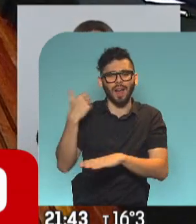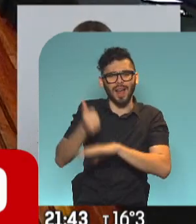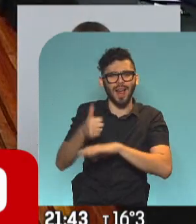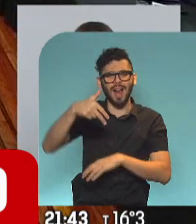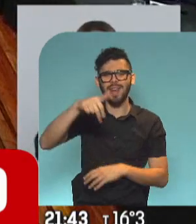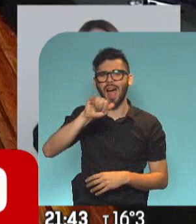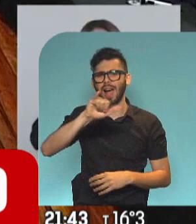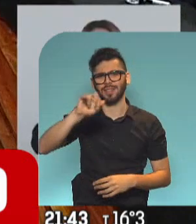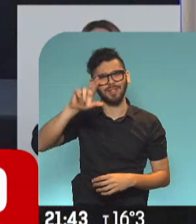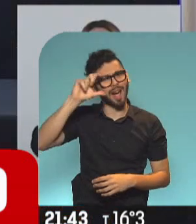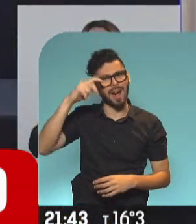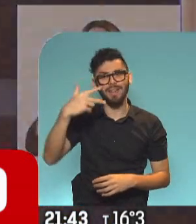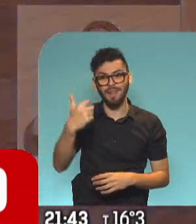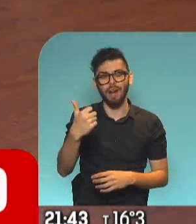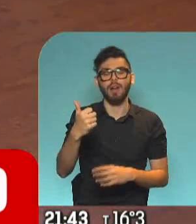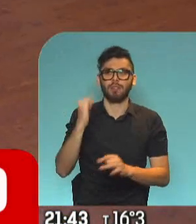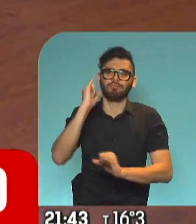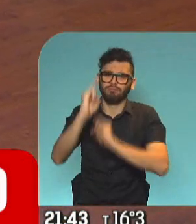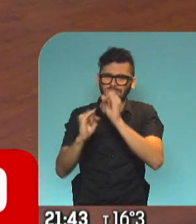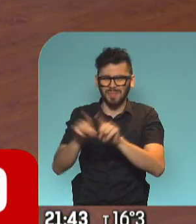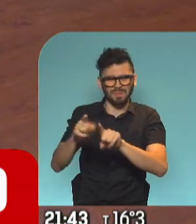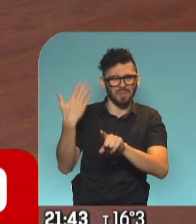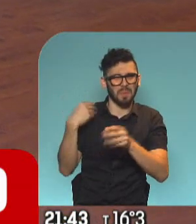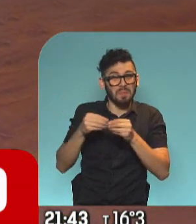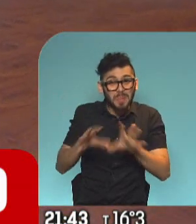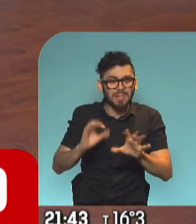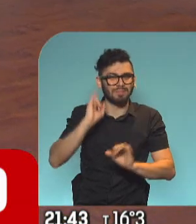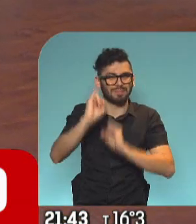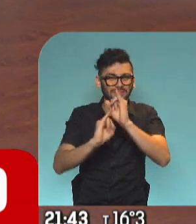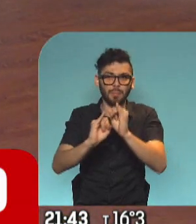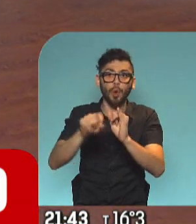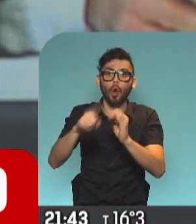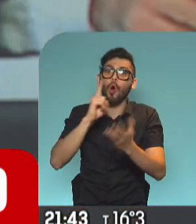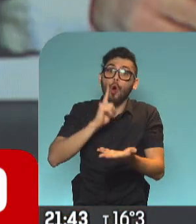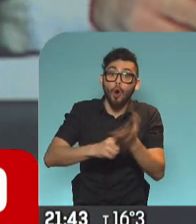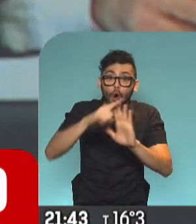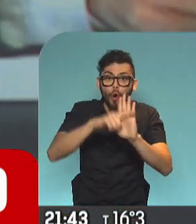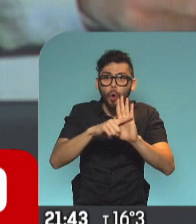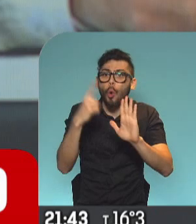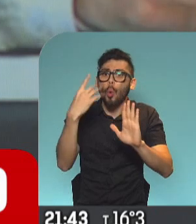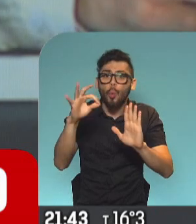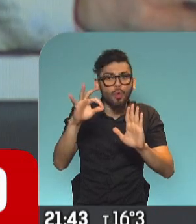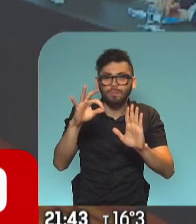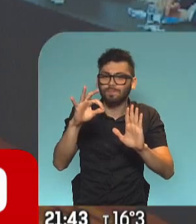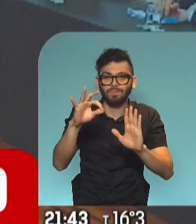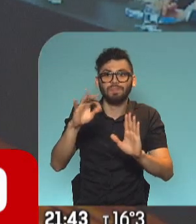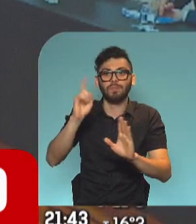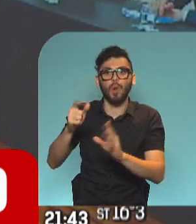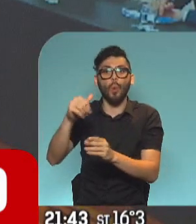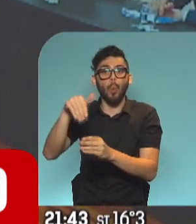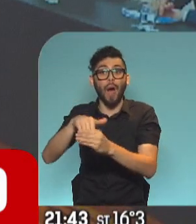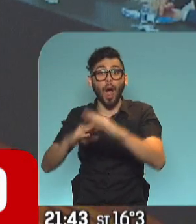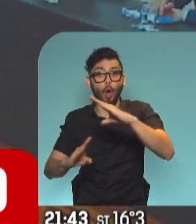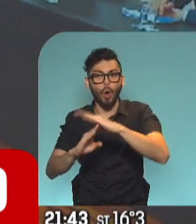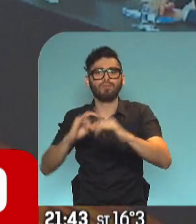arrancamos esta edición central del noticiero de Televisión Pública, pero no son los únicos anuncios del día, NASA, también hay anuncios del Banco Central. Claro, hay anuncios del Banco Central.